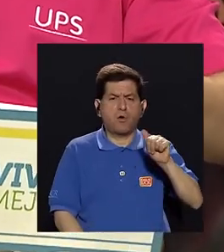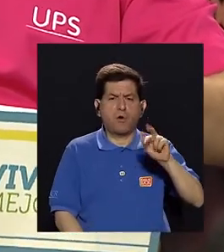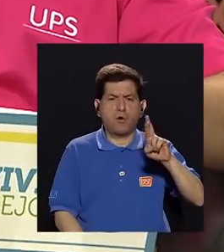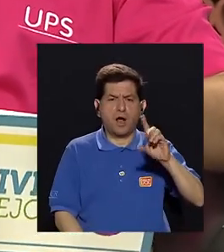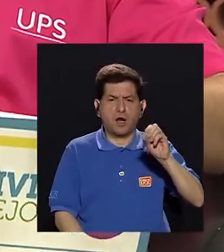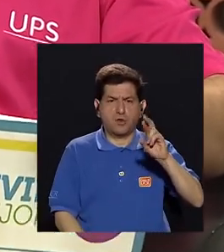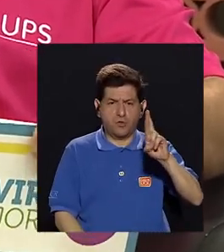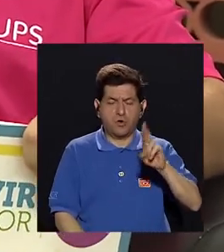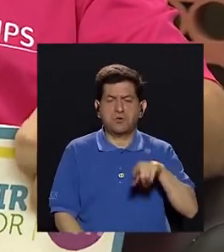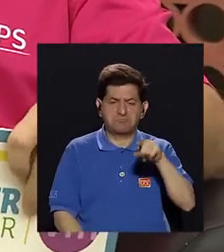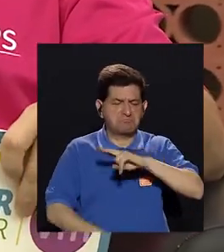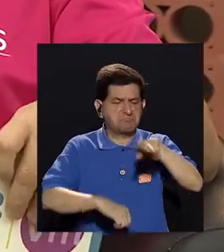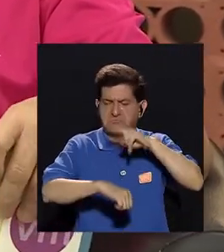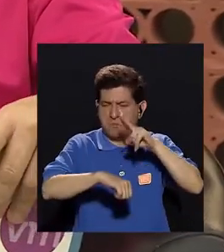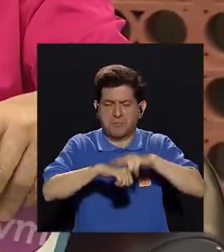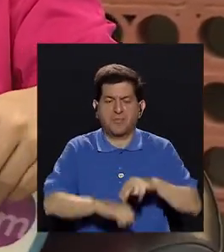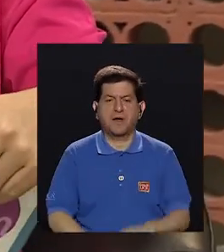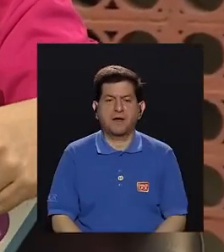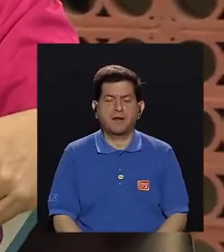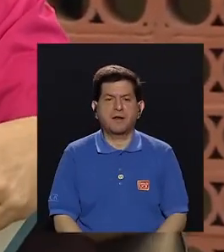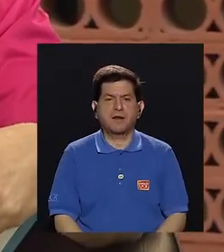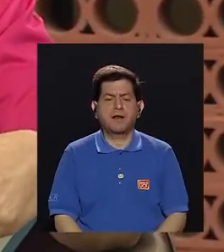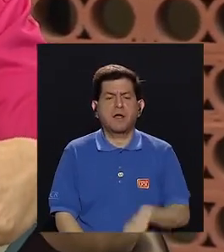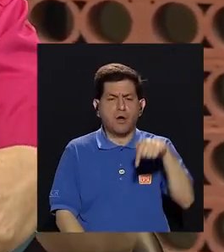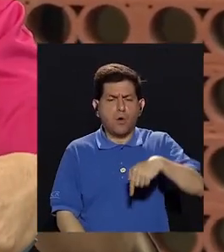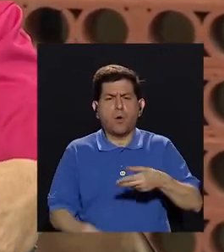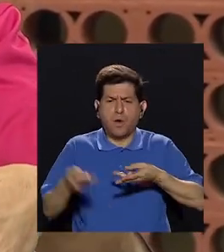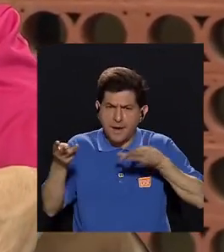duchas vaginales,